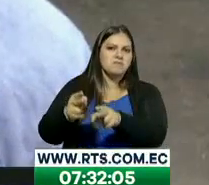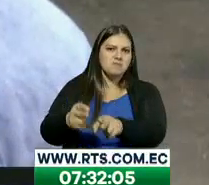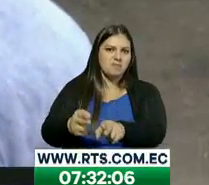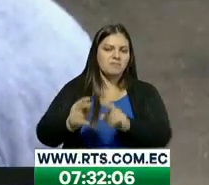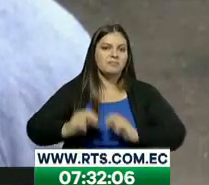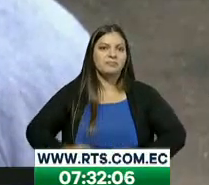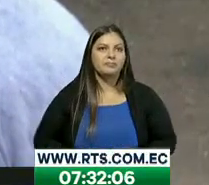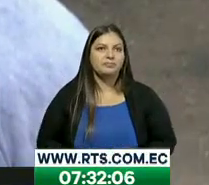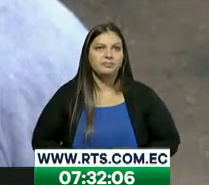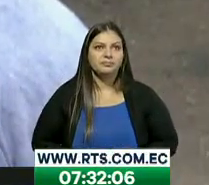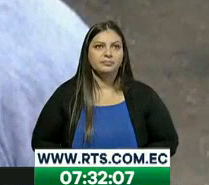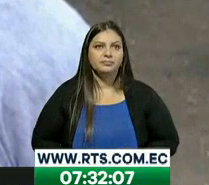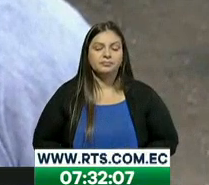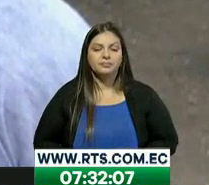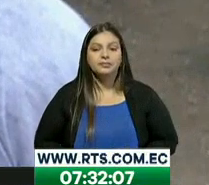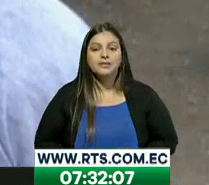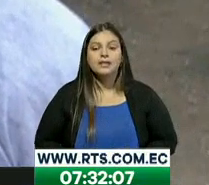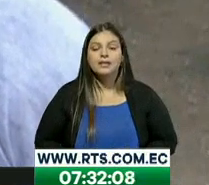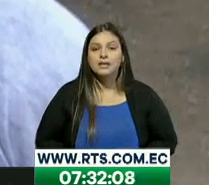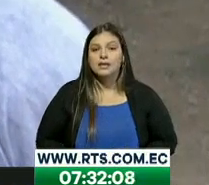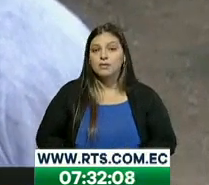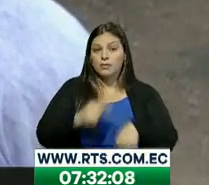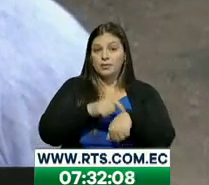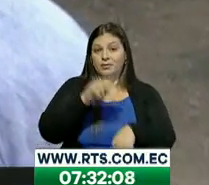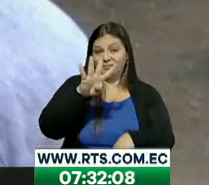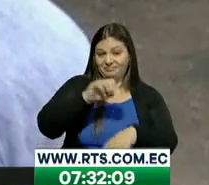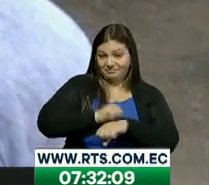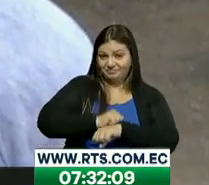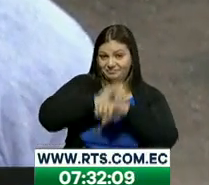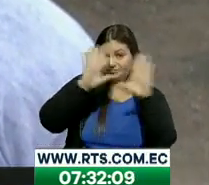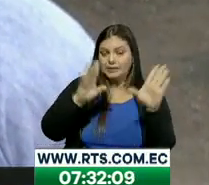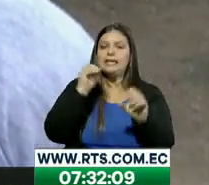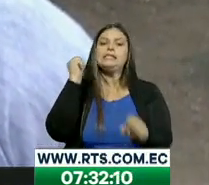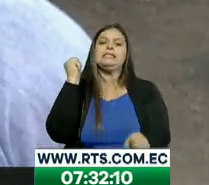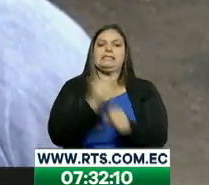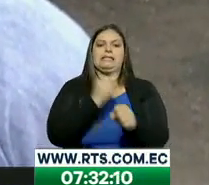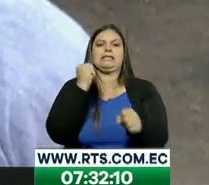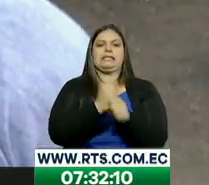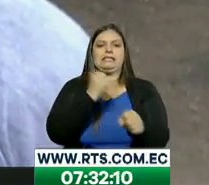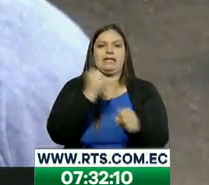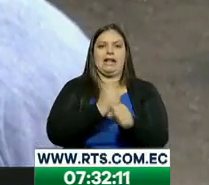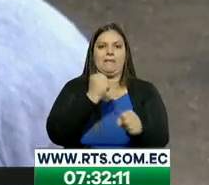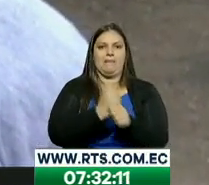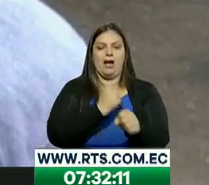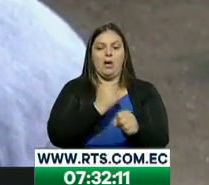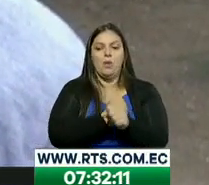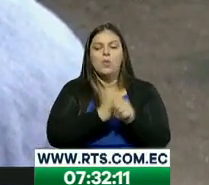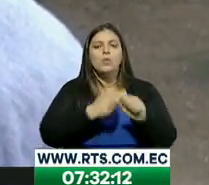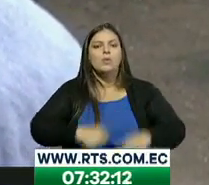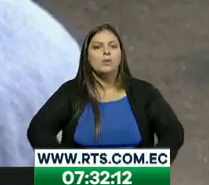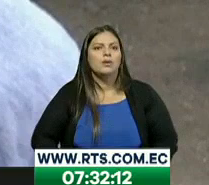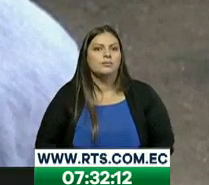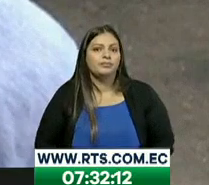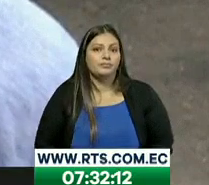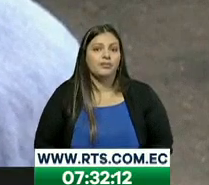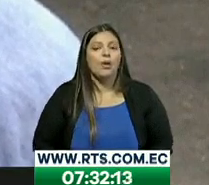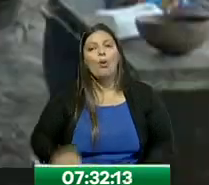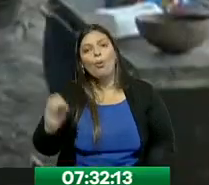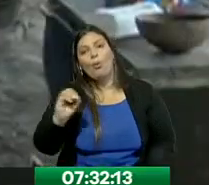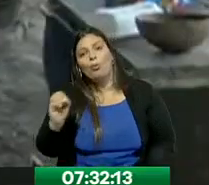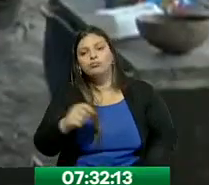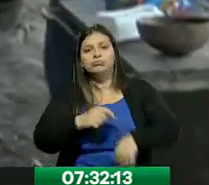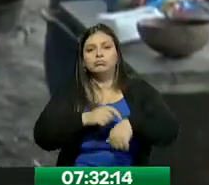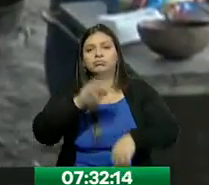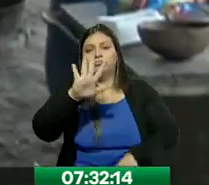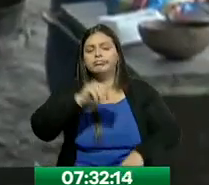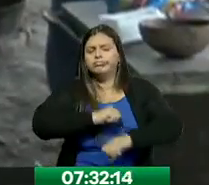de los días, o sea, cuando molemos, 4 de la mañana. Cuando vamos a hacer el producto de la panela o el alfeñique, nos levantamos 5 de la mañana.